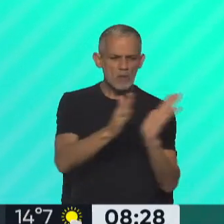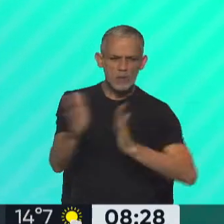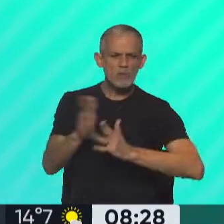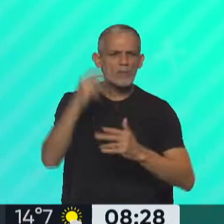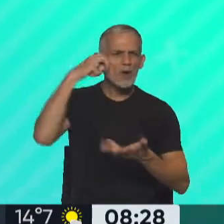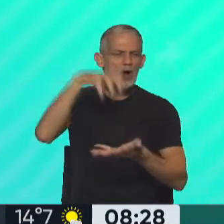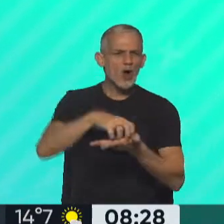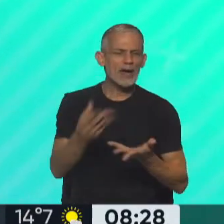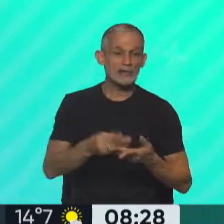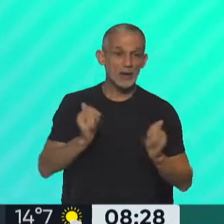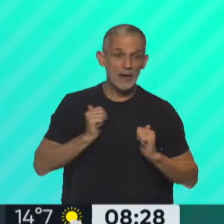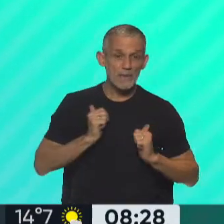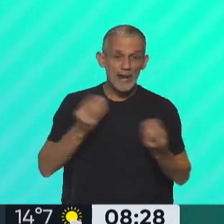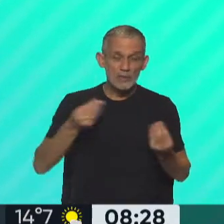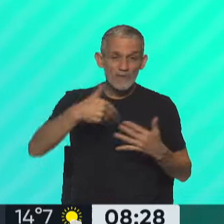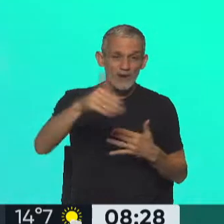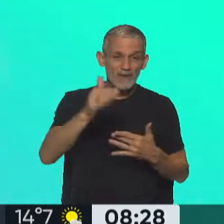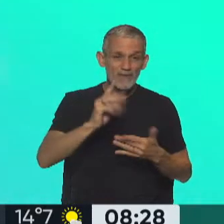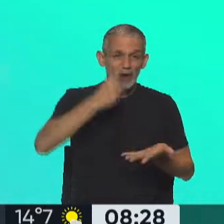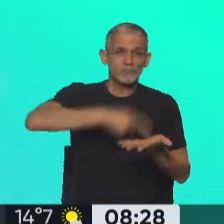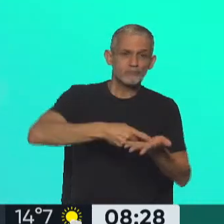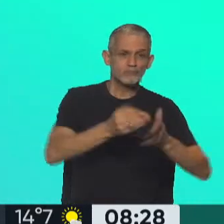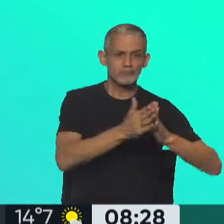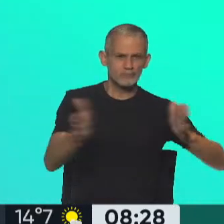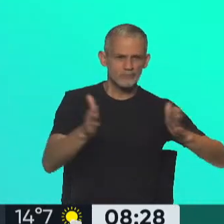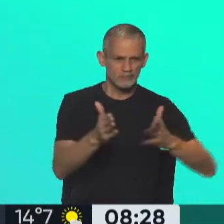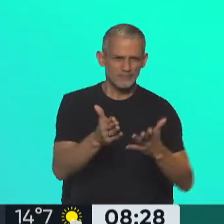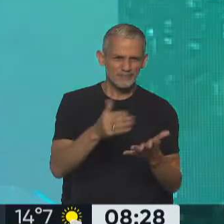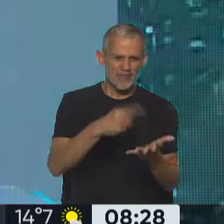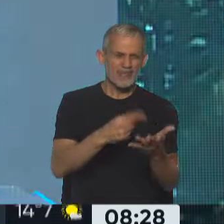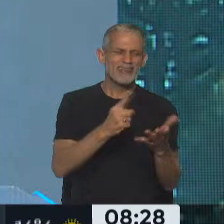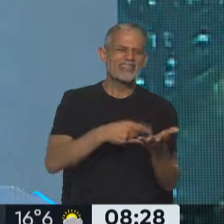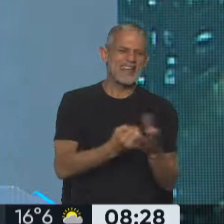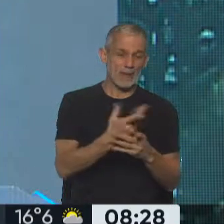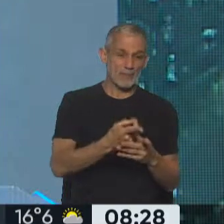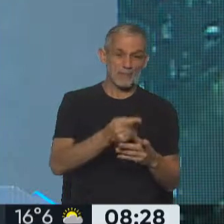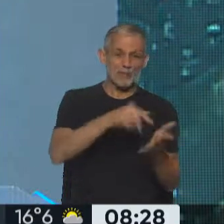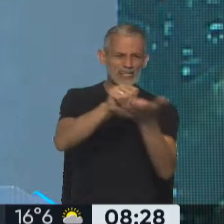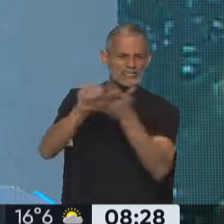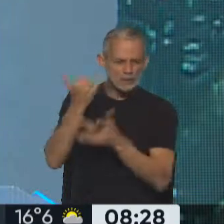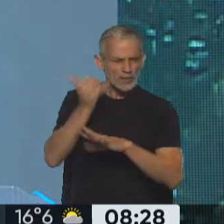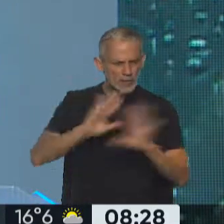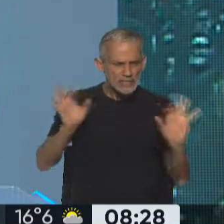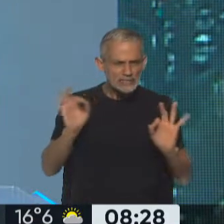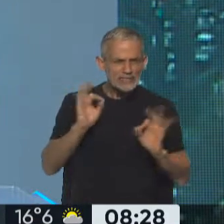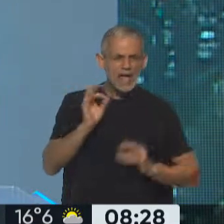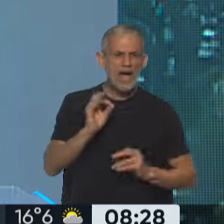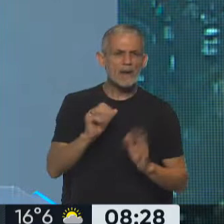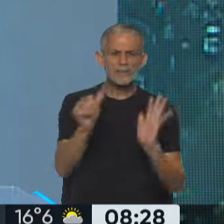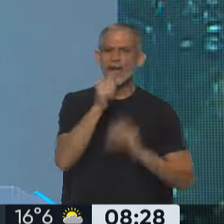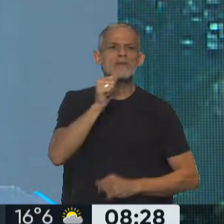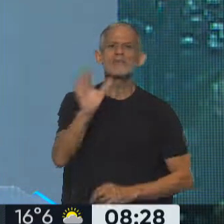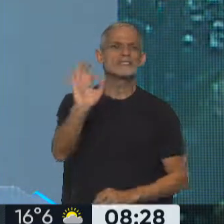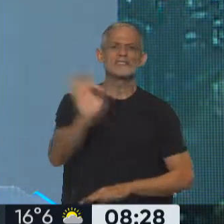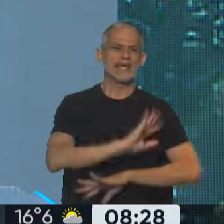el parlamento estamos esperando que tenga estado parlamentario la verdad que es algo muy importante otras ciudades de nuestro país Ya pusieron el alcohol cero a trabajar